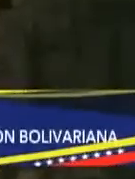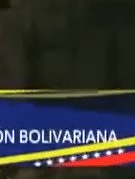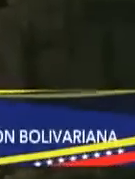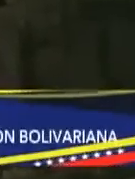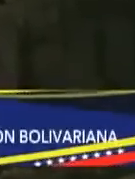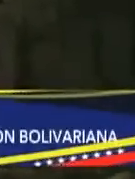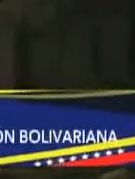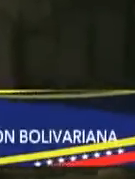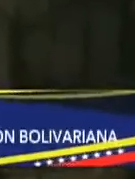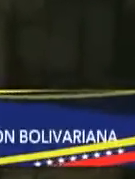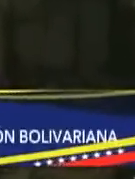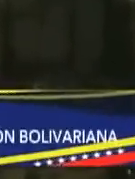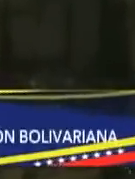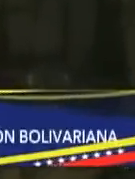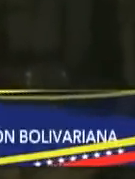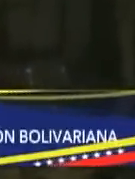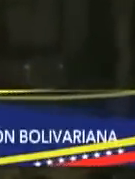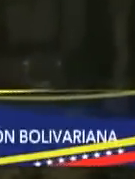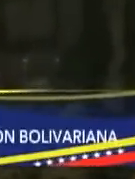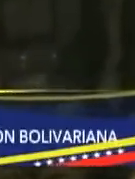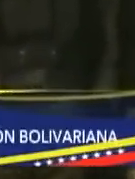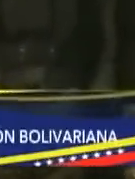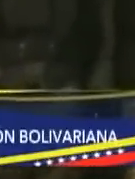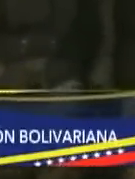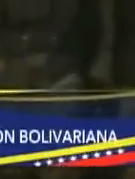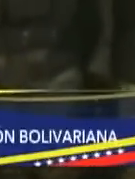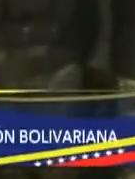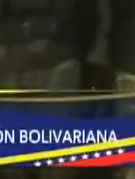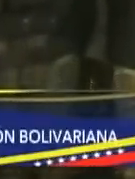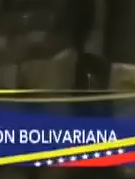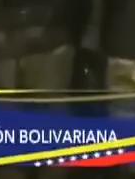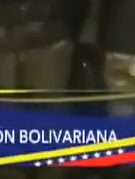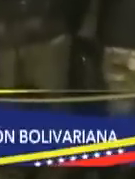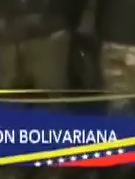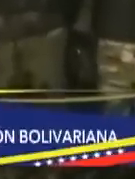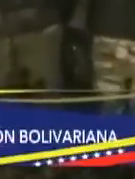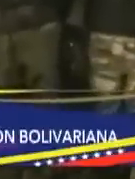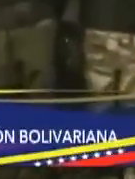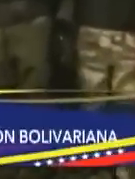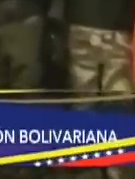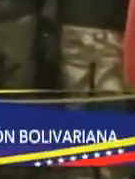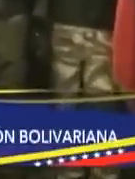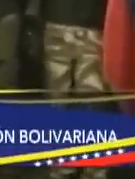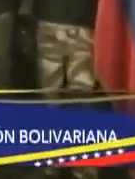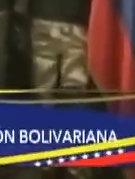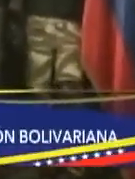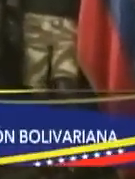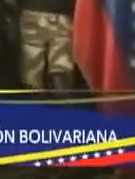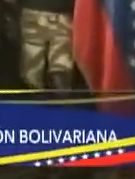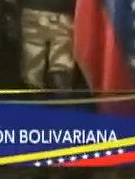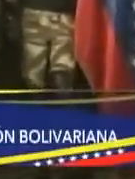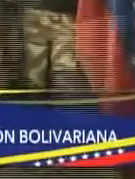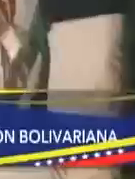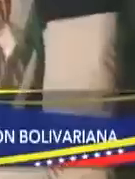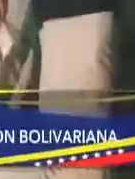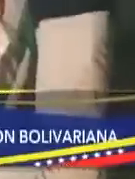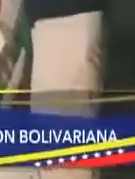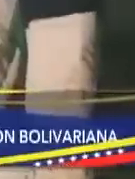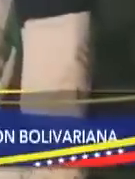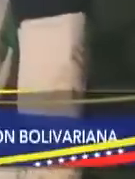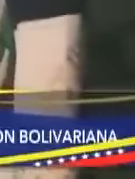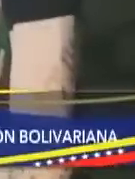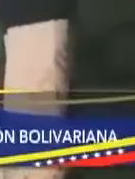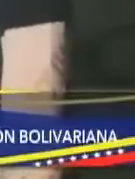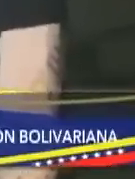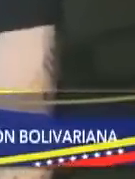grandes transformaciones que lideró nuestro comandante Chávez y que nació de la mano del pueblo, del voto y la soberanía. Seguimos la